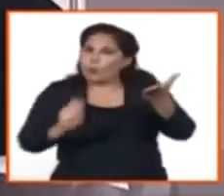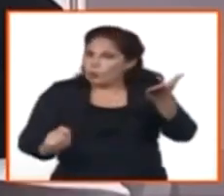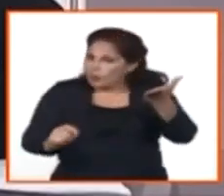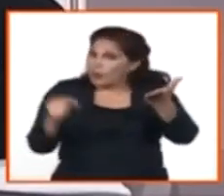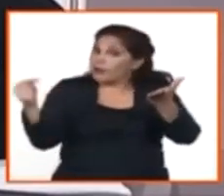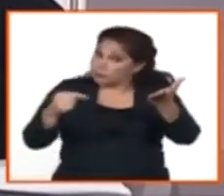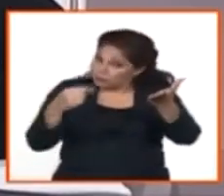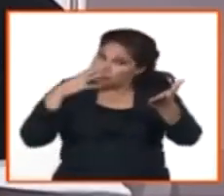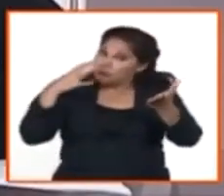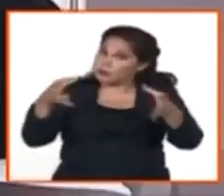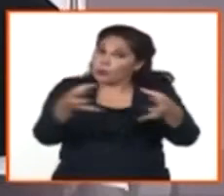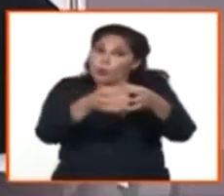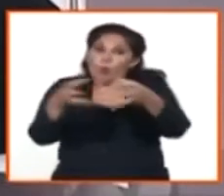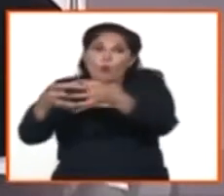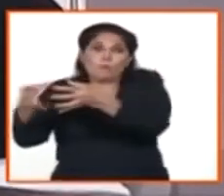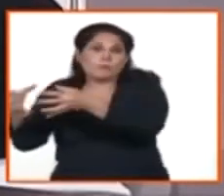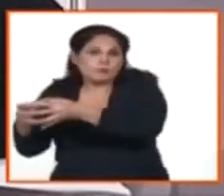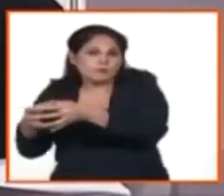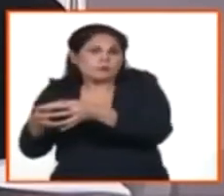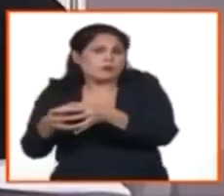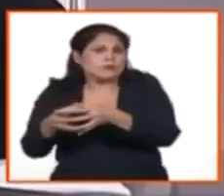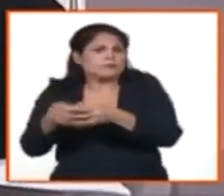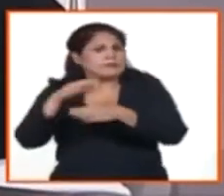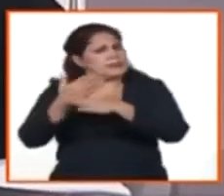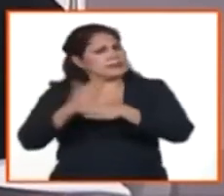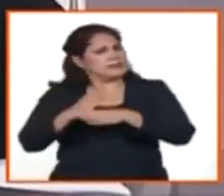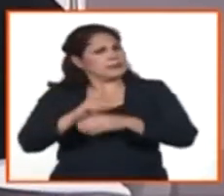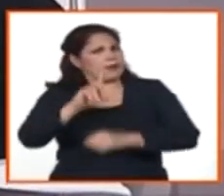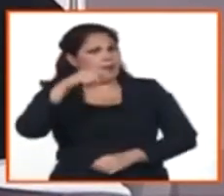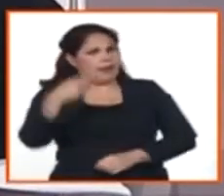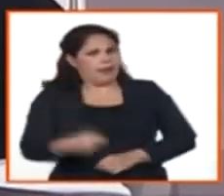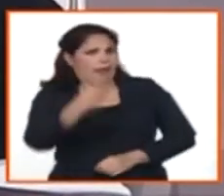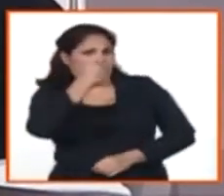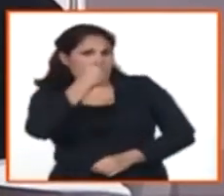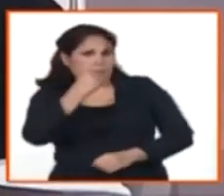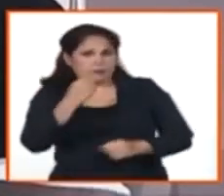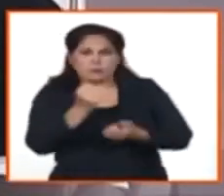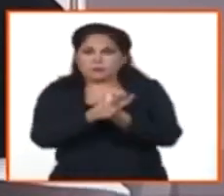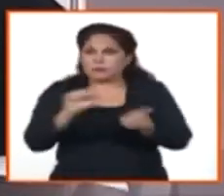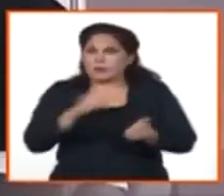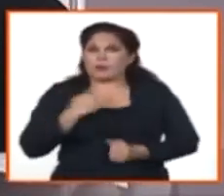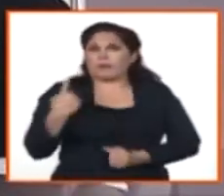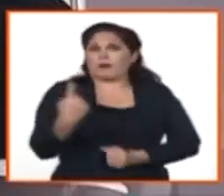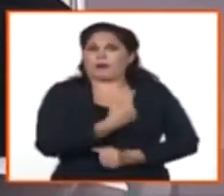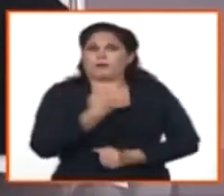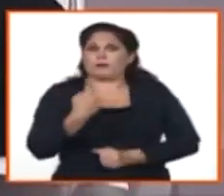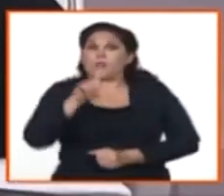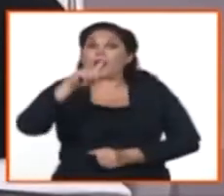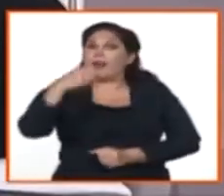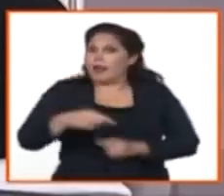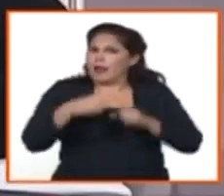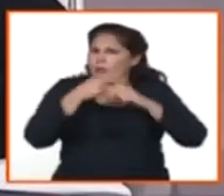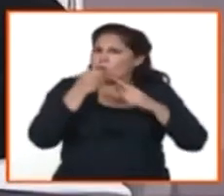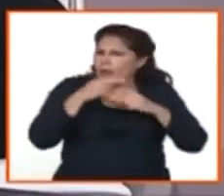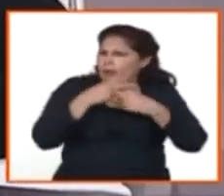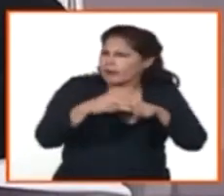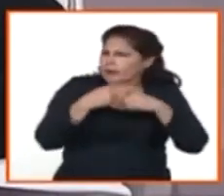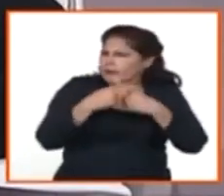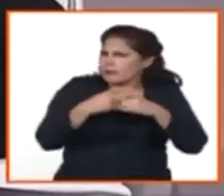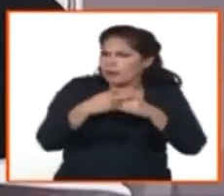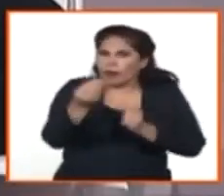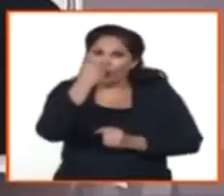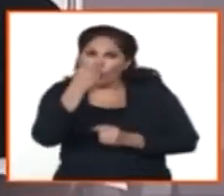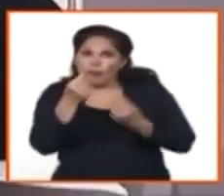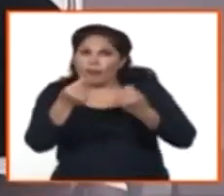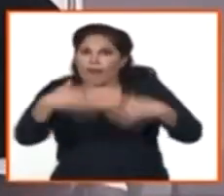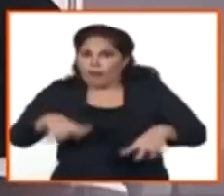de comisiones más? ¿En qué va a repercutir en la alimentación de los ciudadanos cubanos? ¿Puede una ley resolver los alimentos? Efectivamente. Entonces,